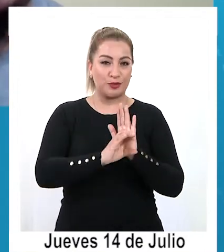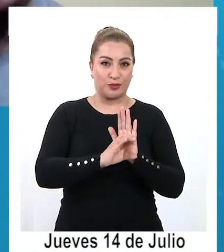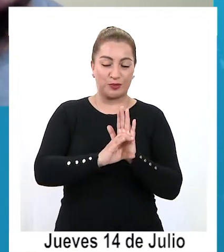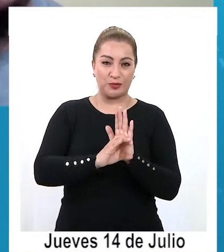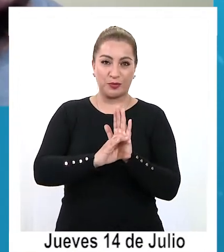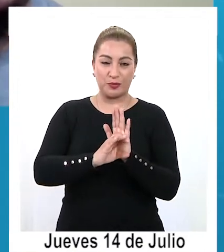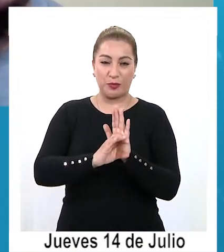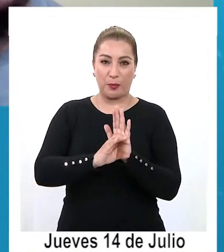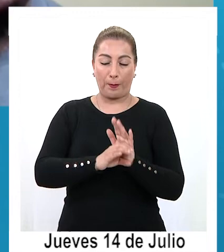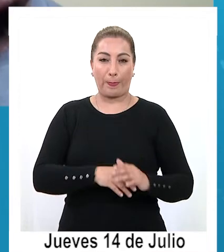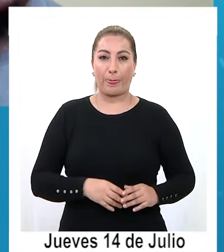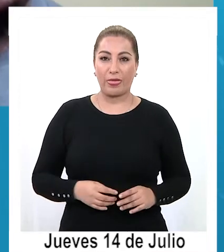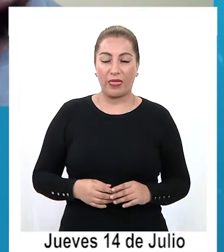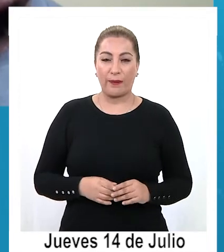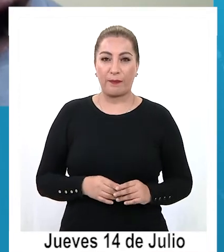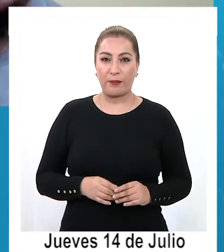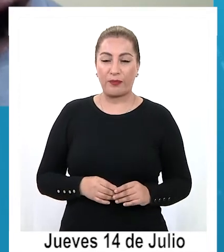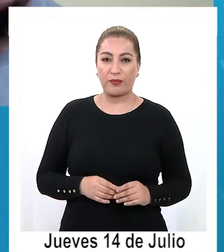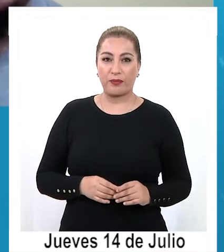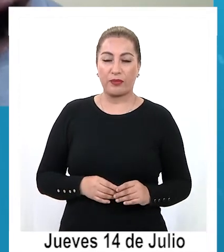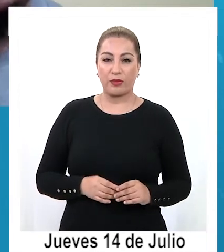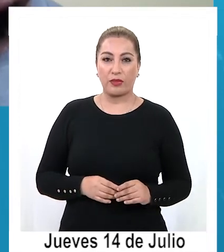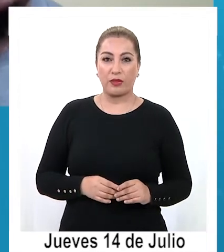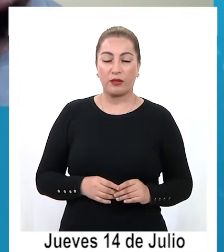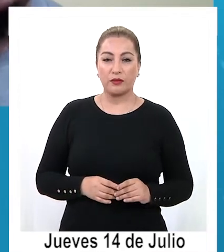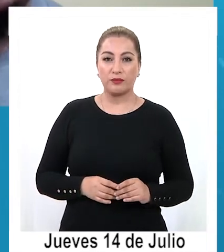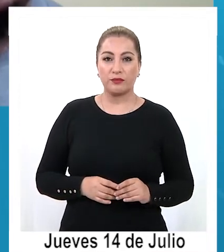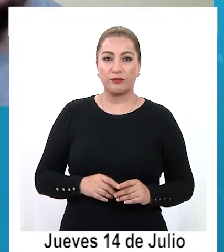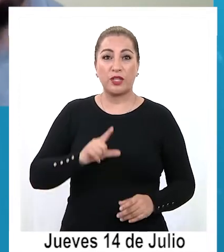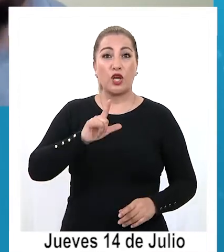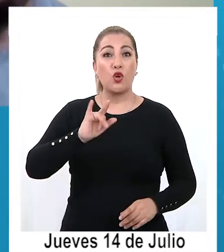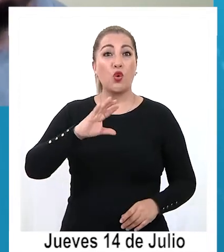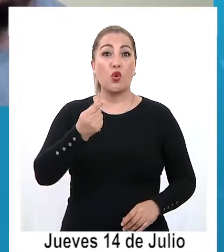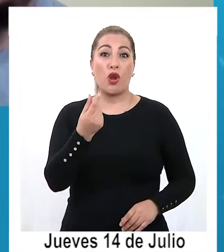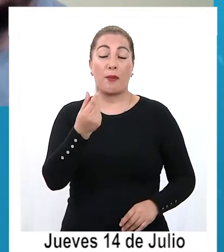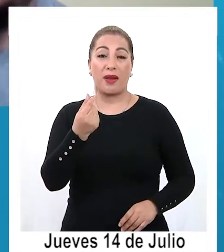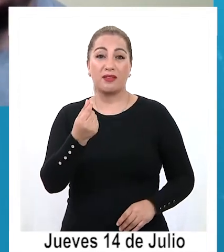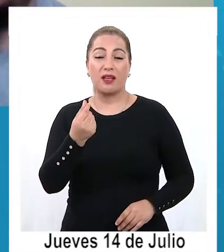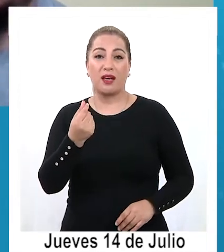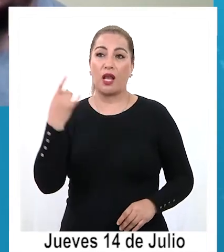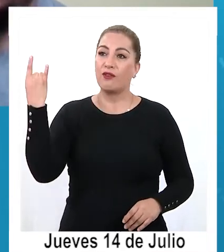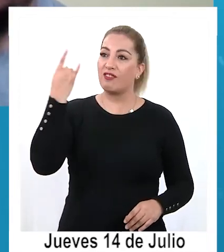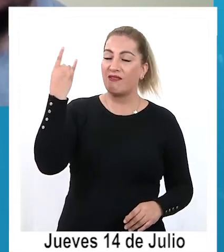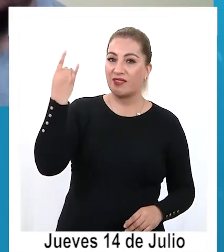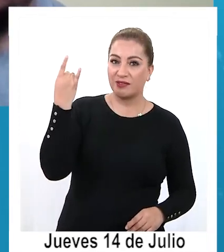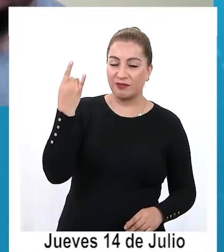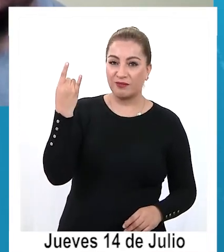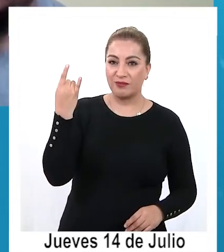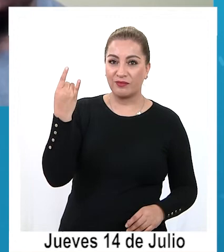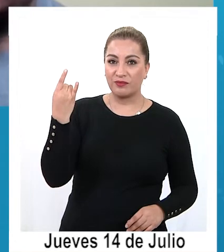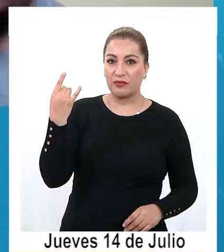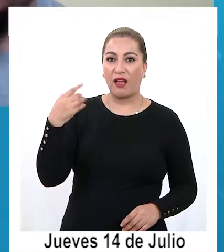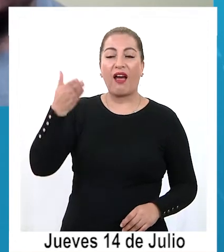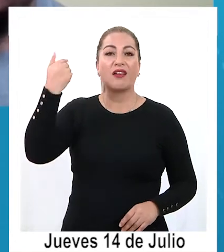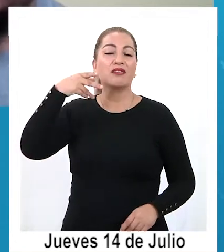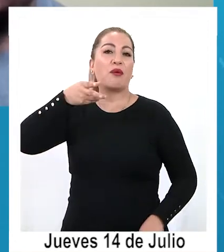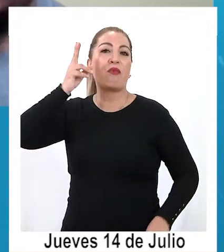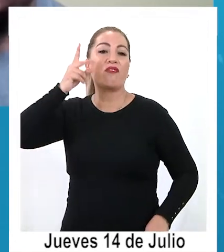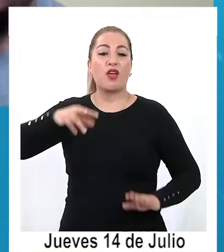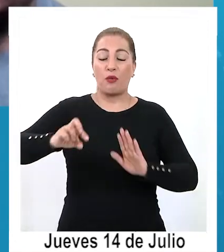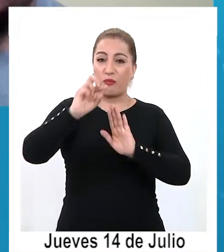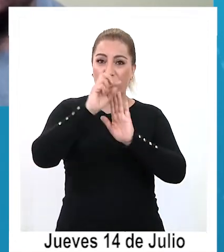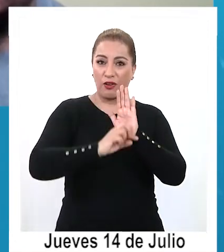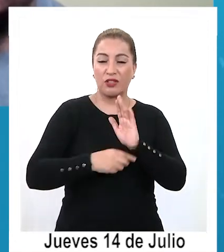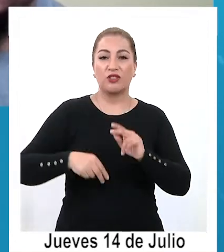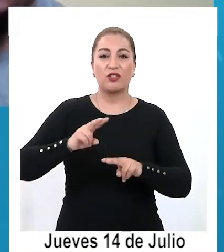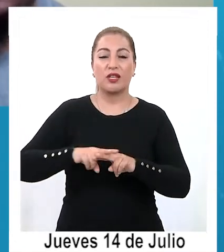que está ofreciendo estos cambios. El lucro en la educación superior, que se encontraba prohibido a través de un proyecto que